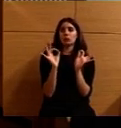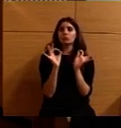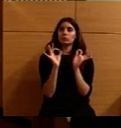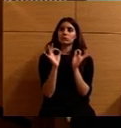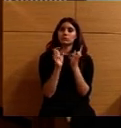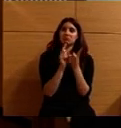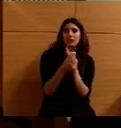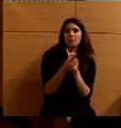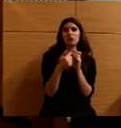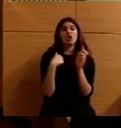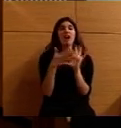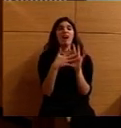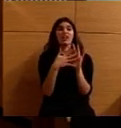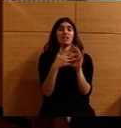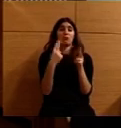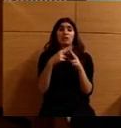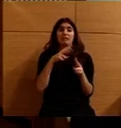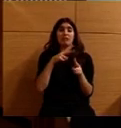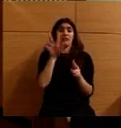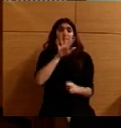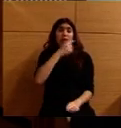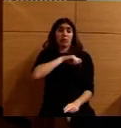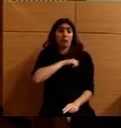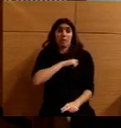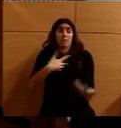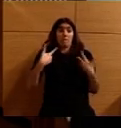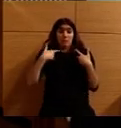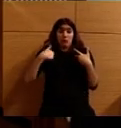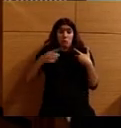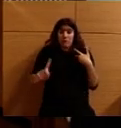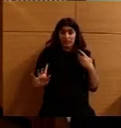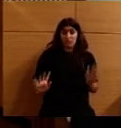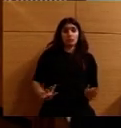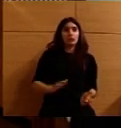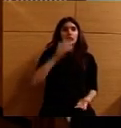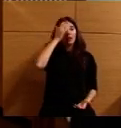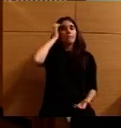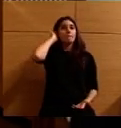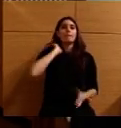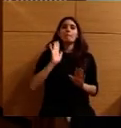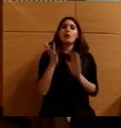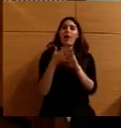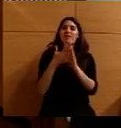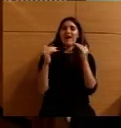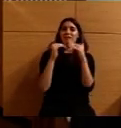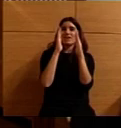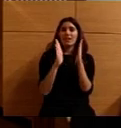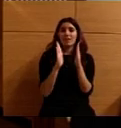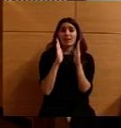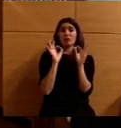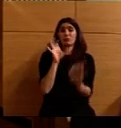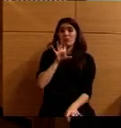y no quisiera yo tampoco hablar de política nacional porque no nos compete y efectivamente estamos tocando un tema muy nacional. Pero hablar de vivienda en un